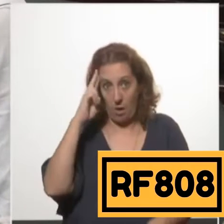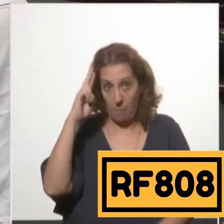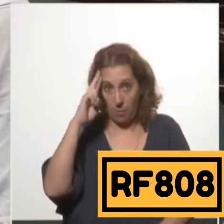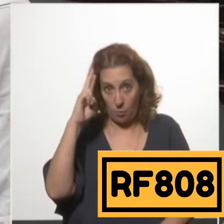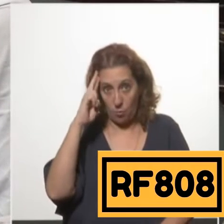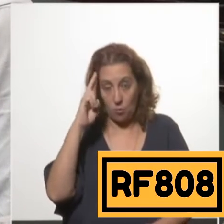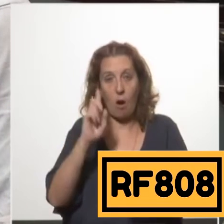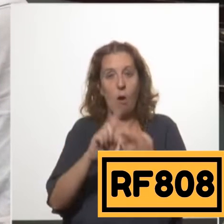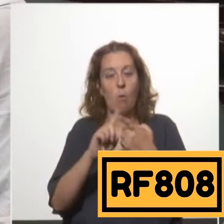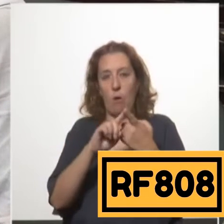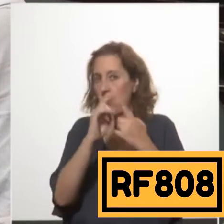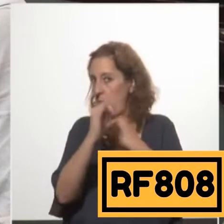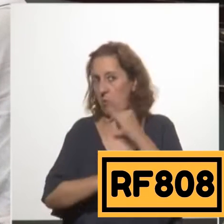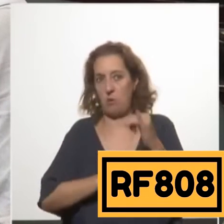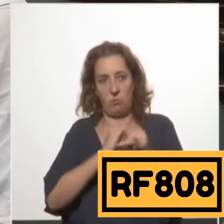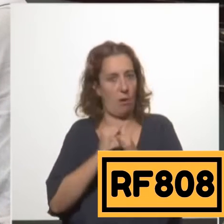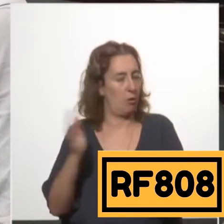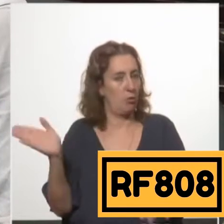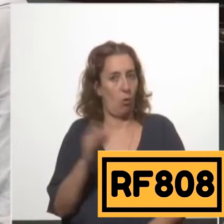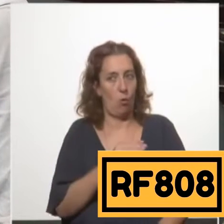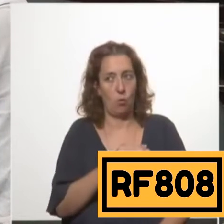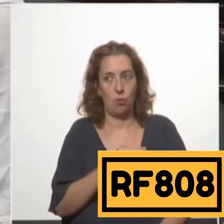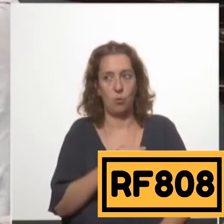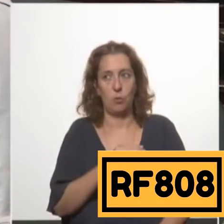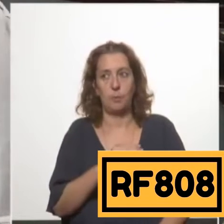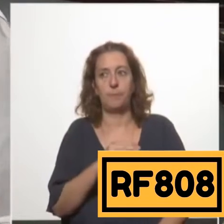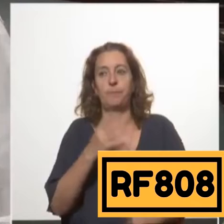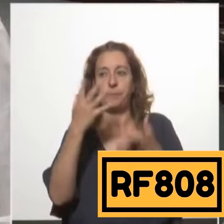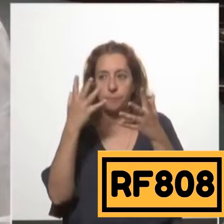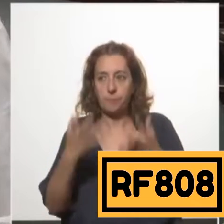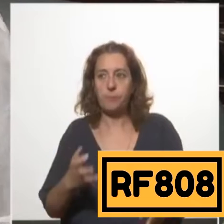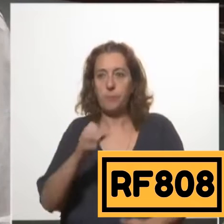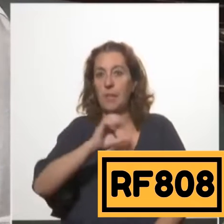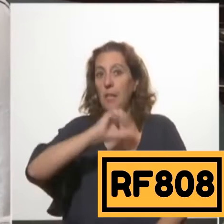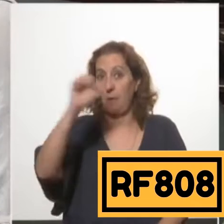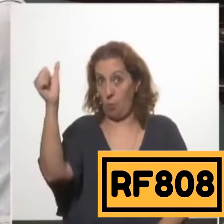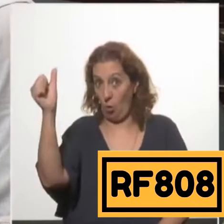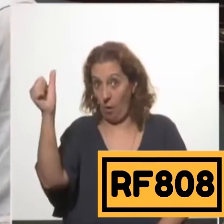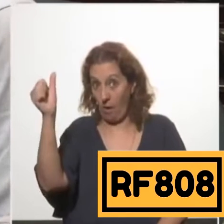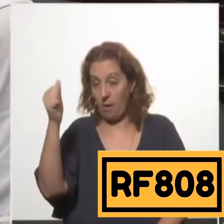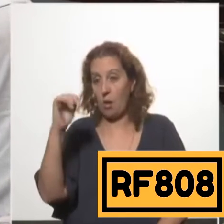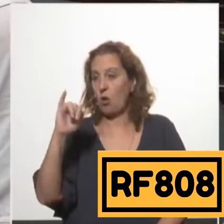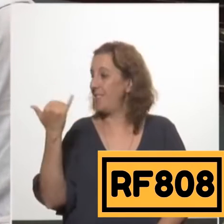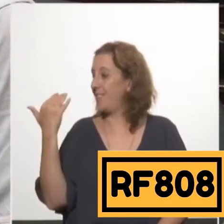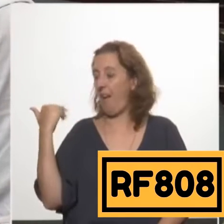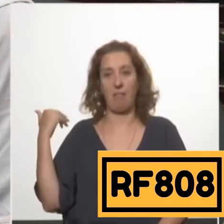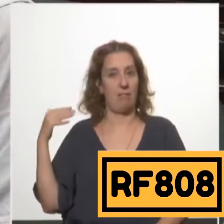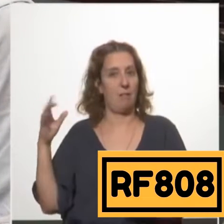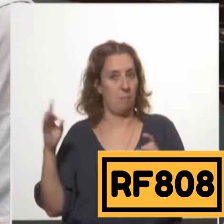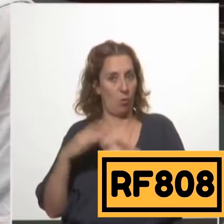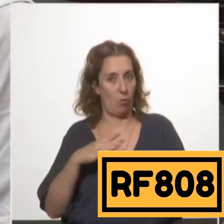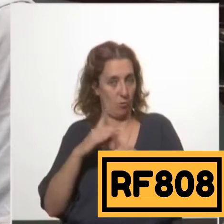acuerdos internacionales, de todos. Los que queremos lograr y los que ya tenemos.